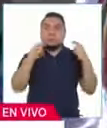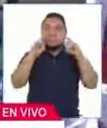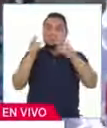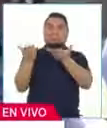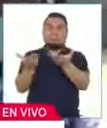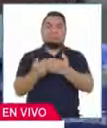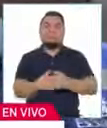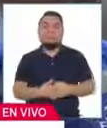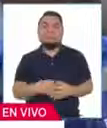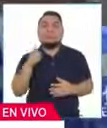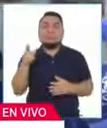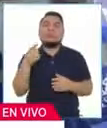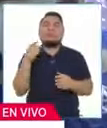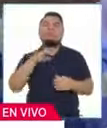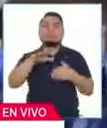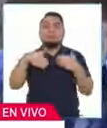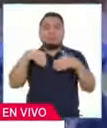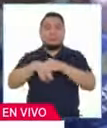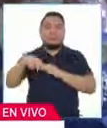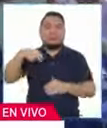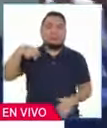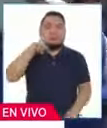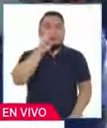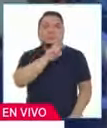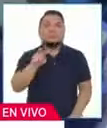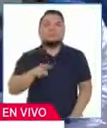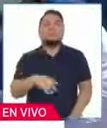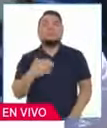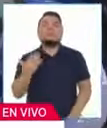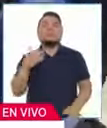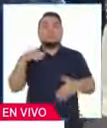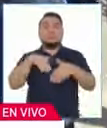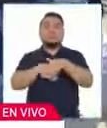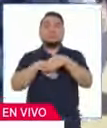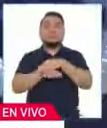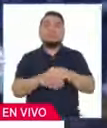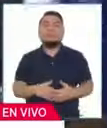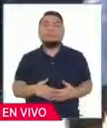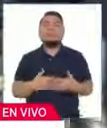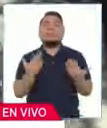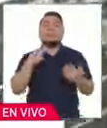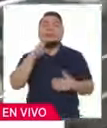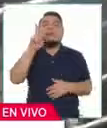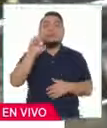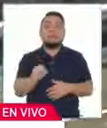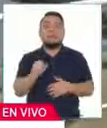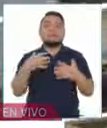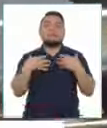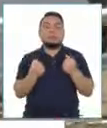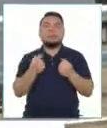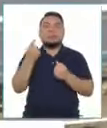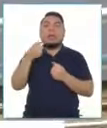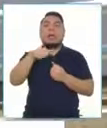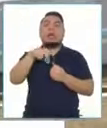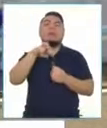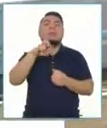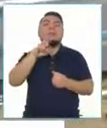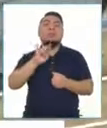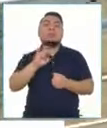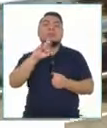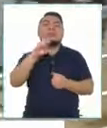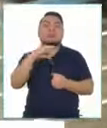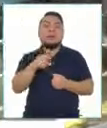apreciar, viene recorriendo ya el área de ingreso de la Villa Esalud Apurímac. En